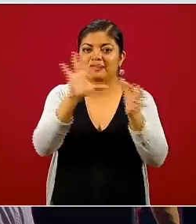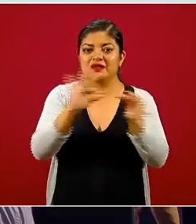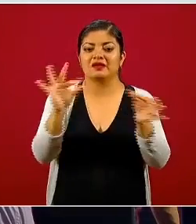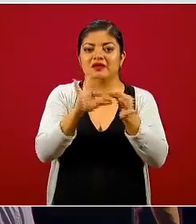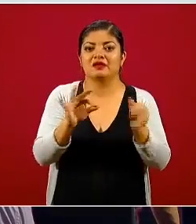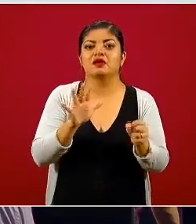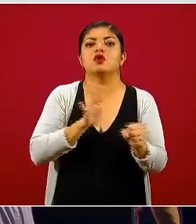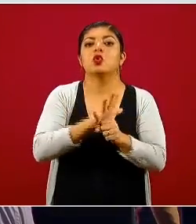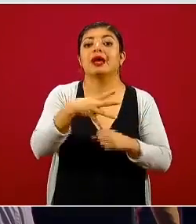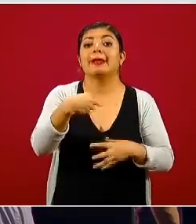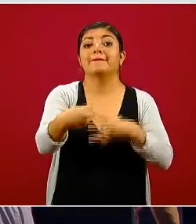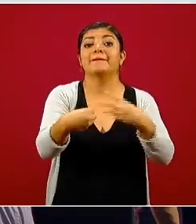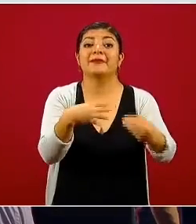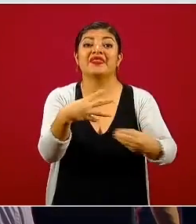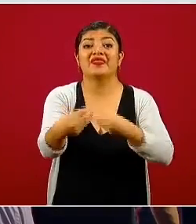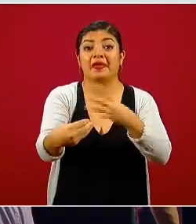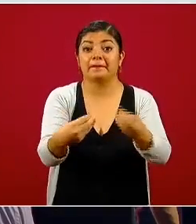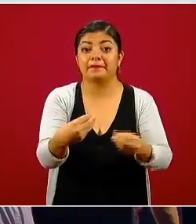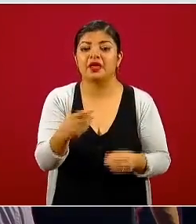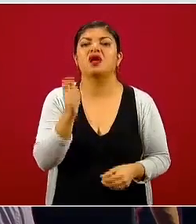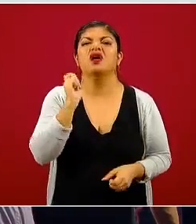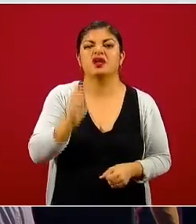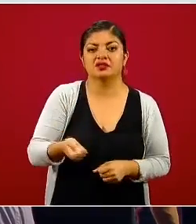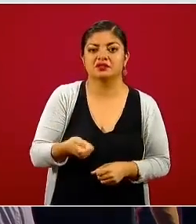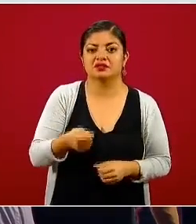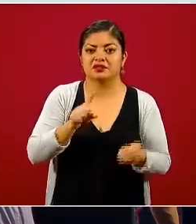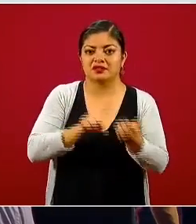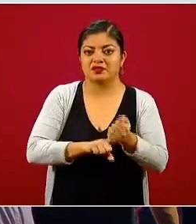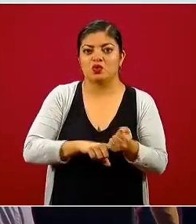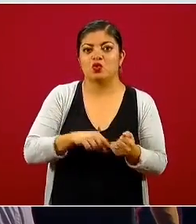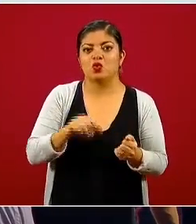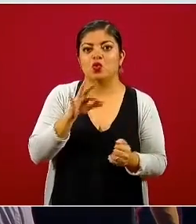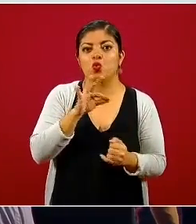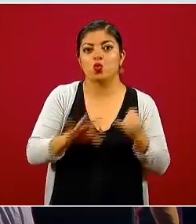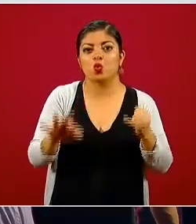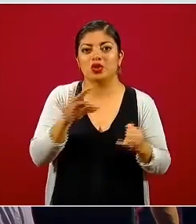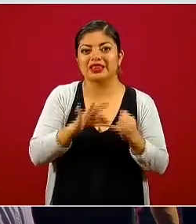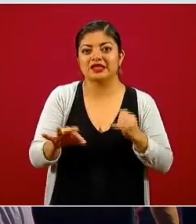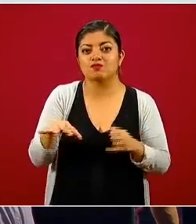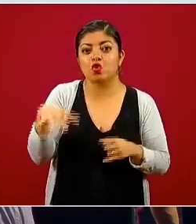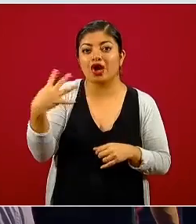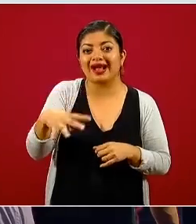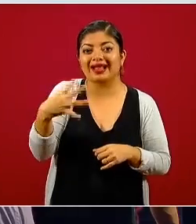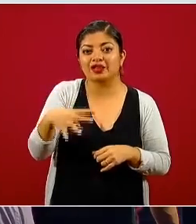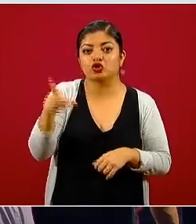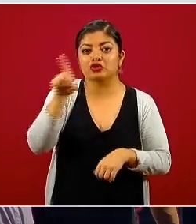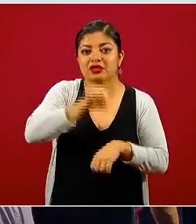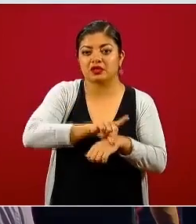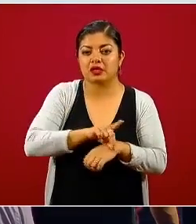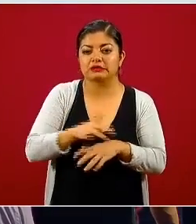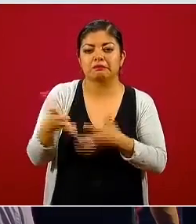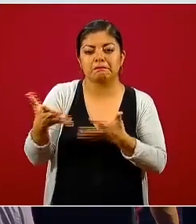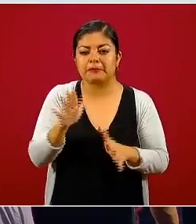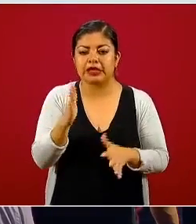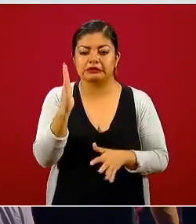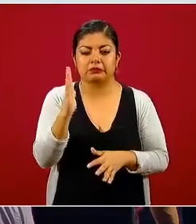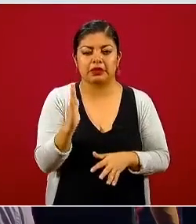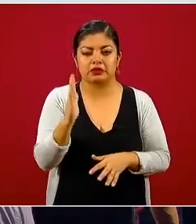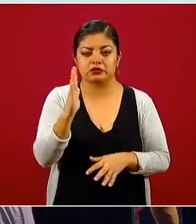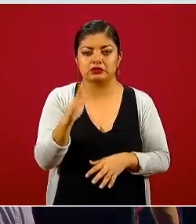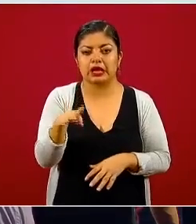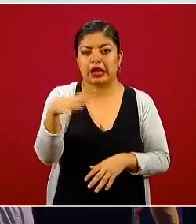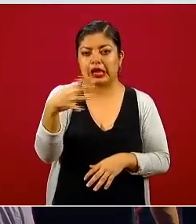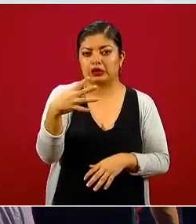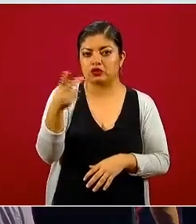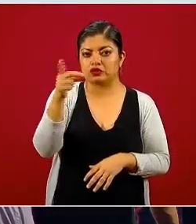la epidemia activa son los últimos 14 días, más o menos por aquí,